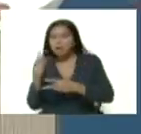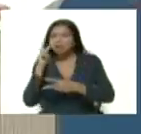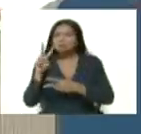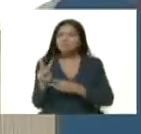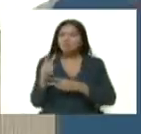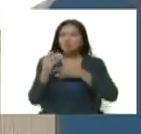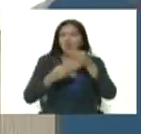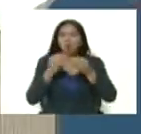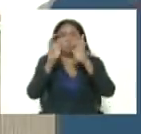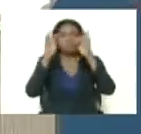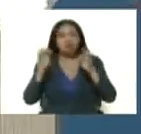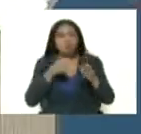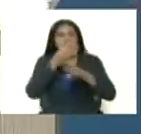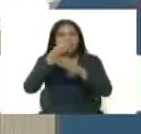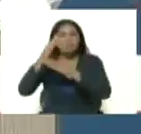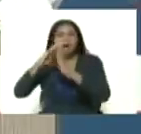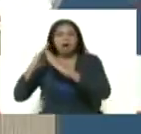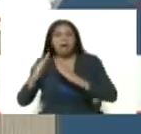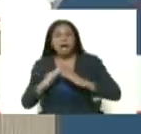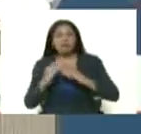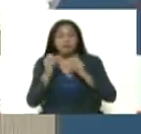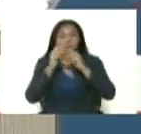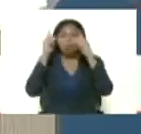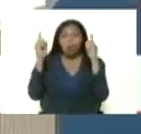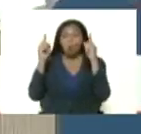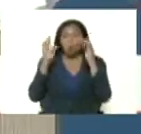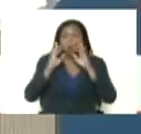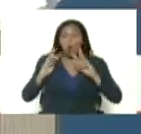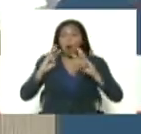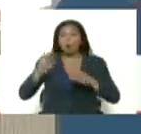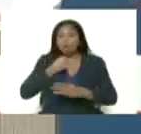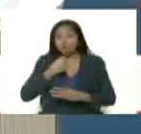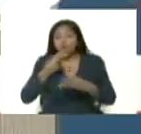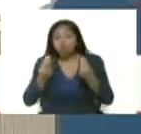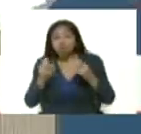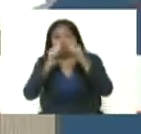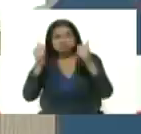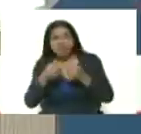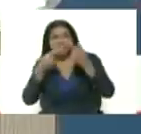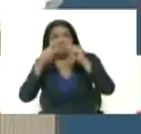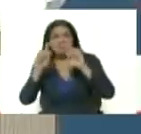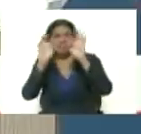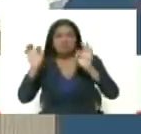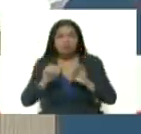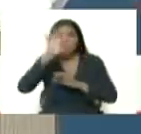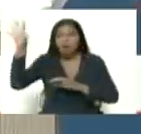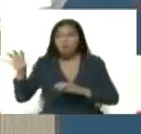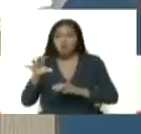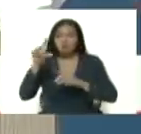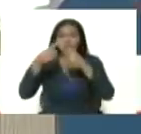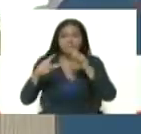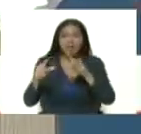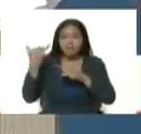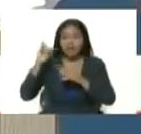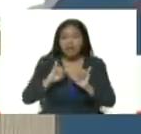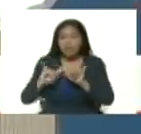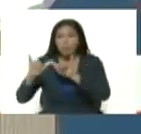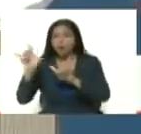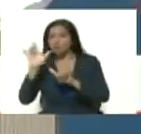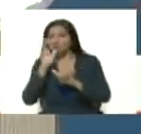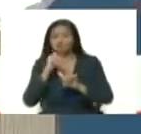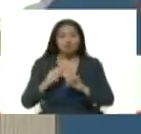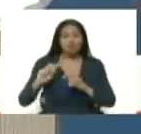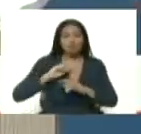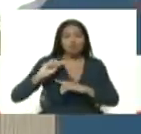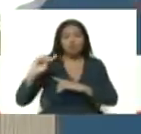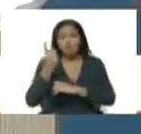bueno, tenemos que decirlo todos, quedaron maravillados con un sistema que no han visto en ninguna otra parte del mundo, que nuestros hermanos de la